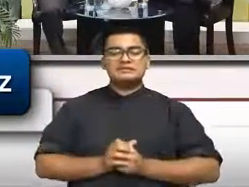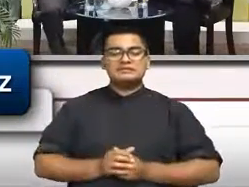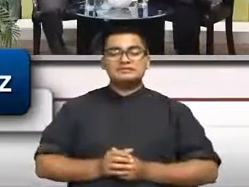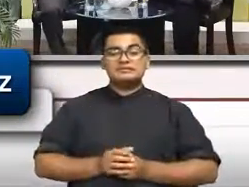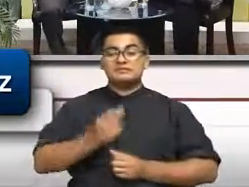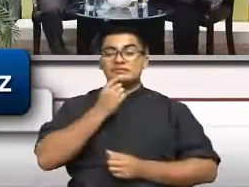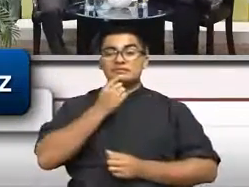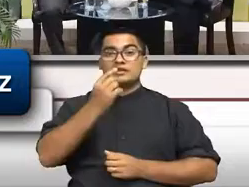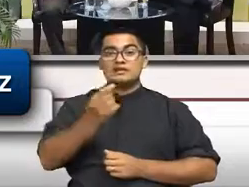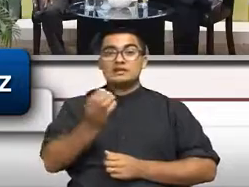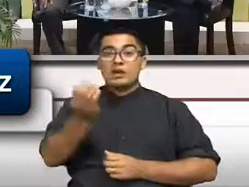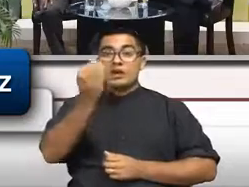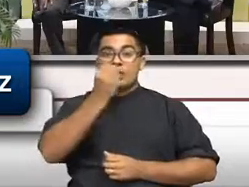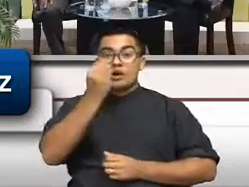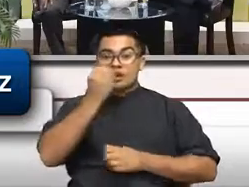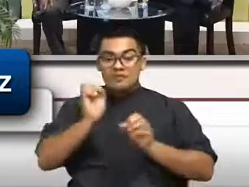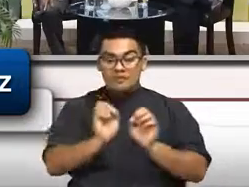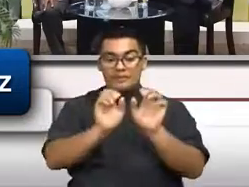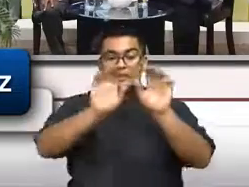el desayuno, que es uno que es